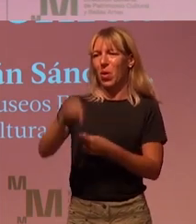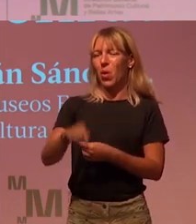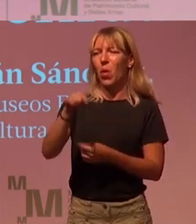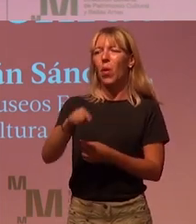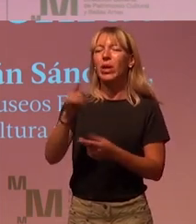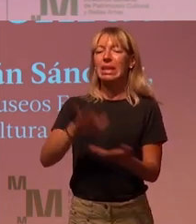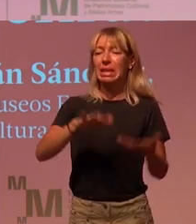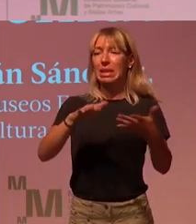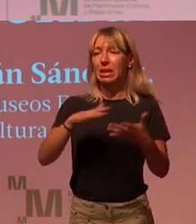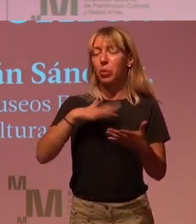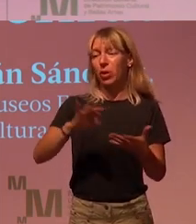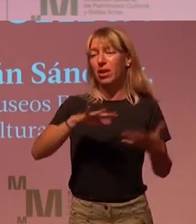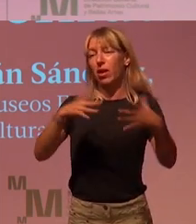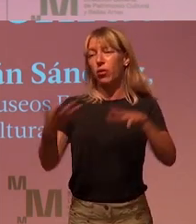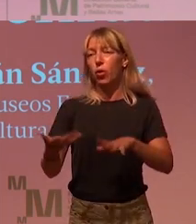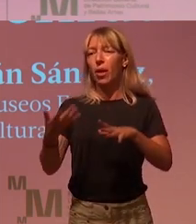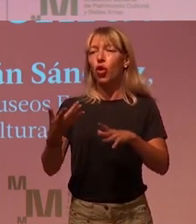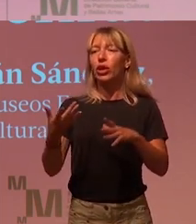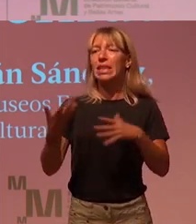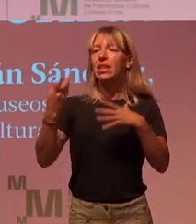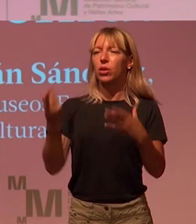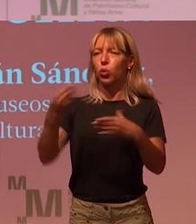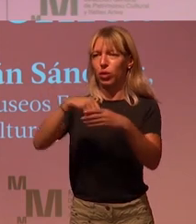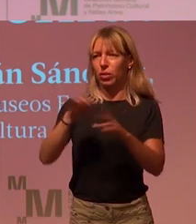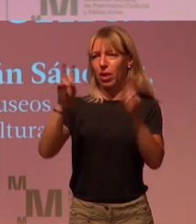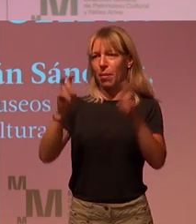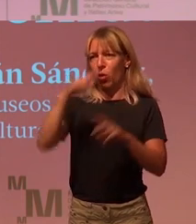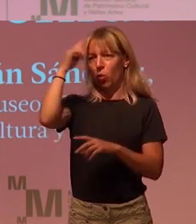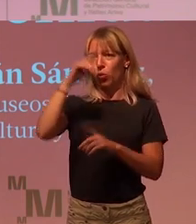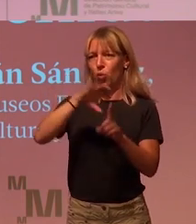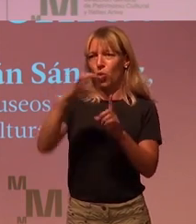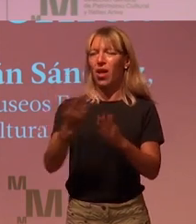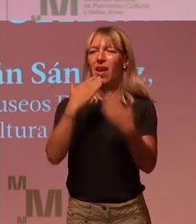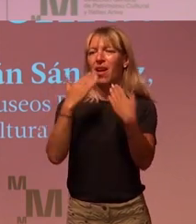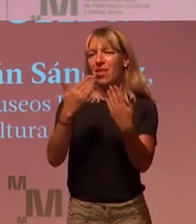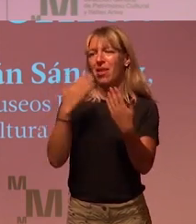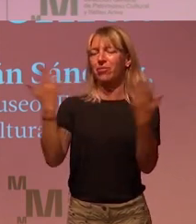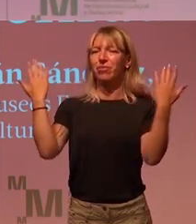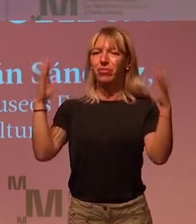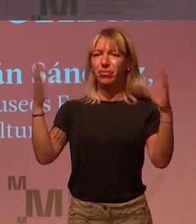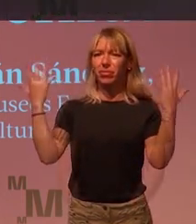poder transformador e inclusivo de la cultura. Muchas gracias.